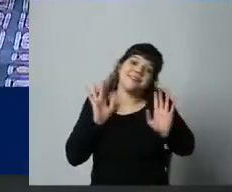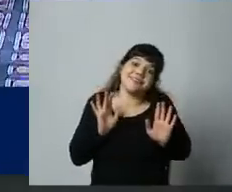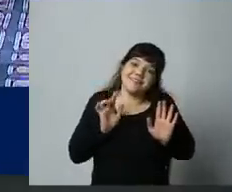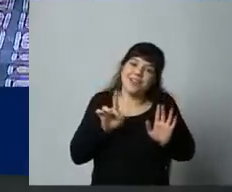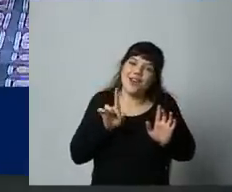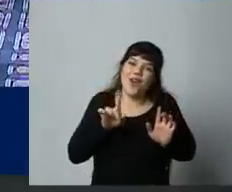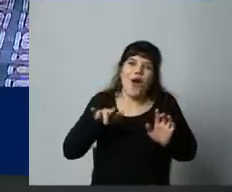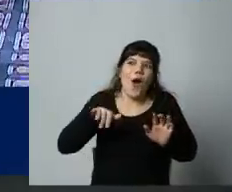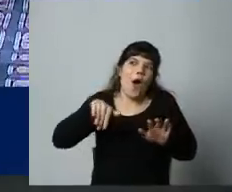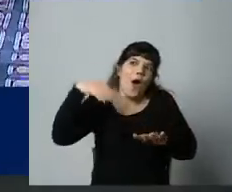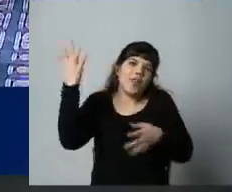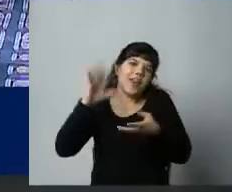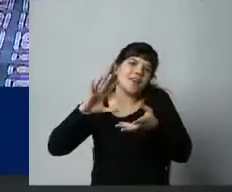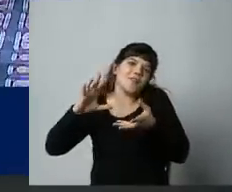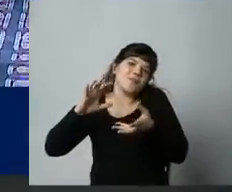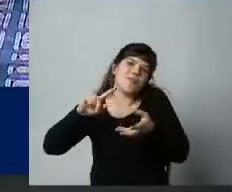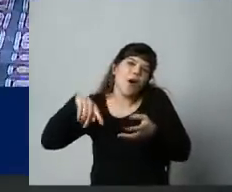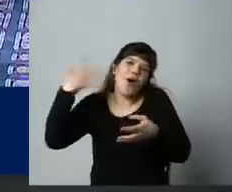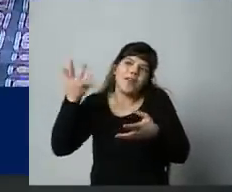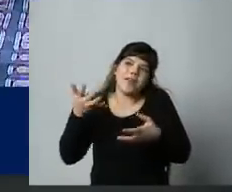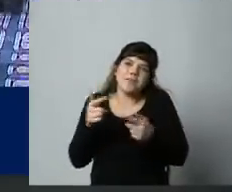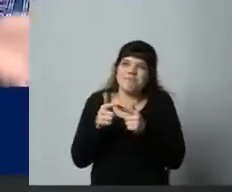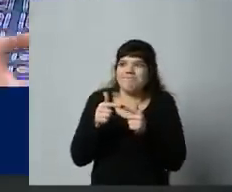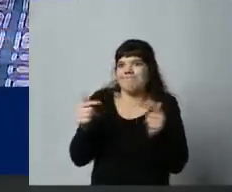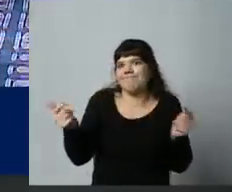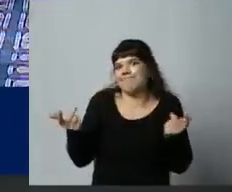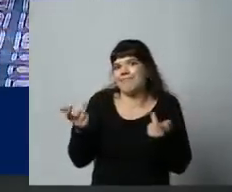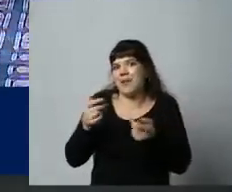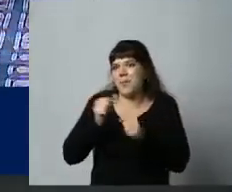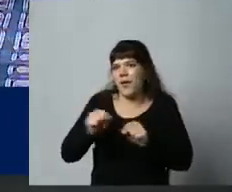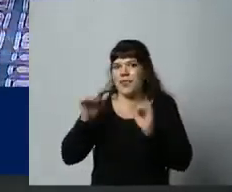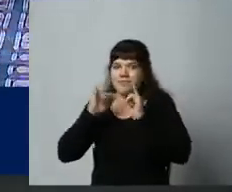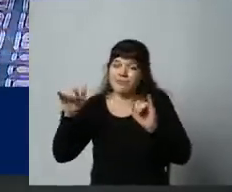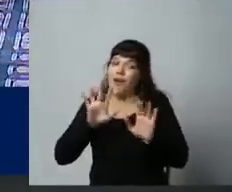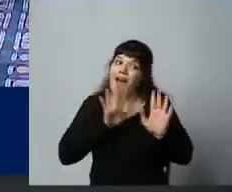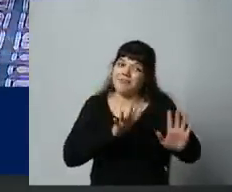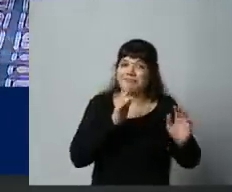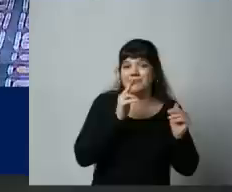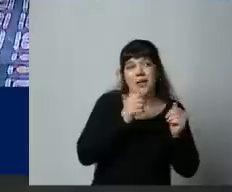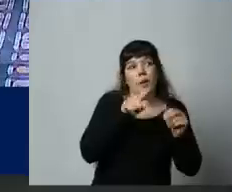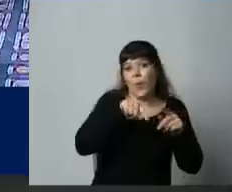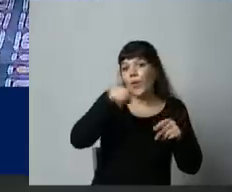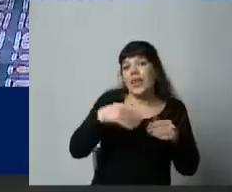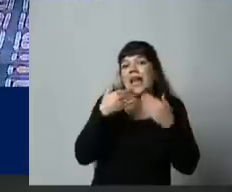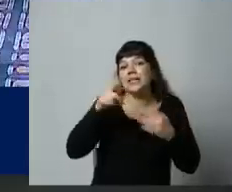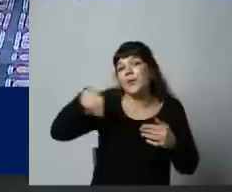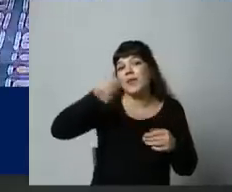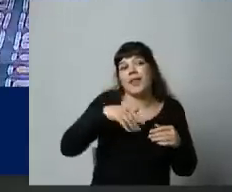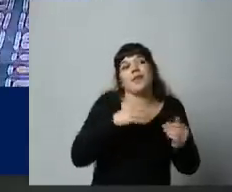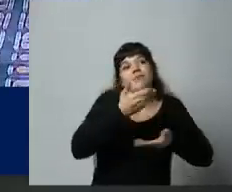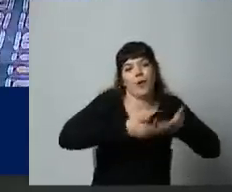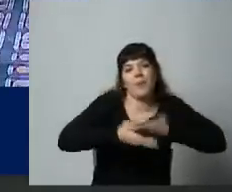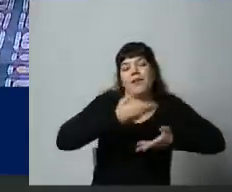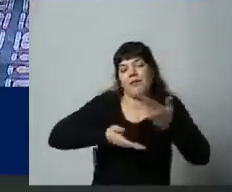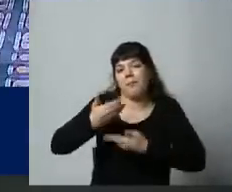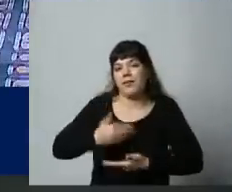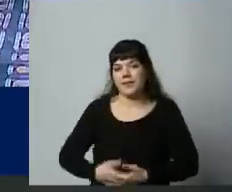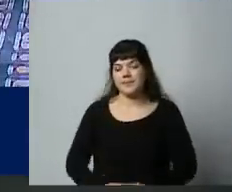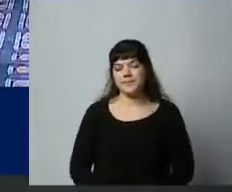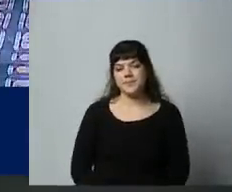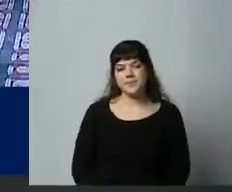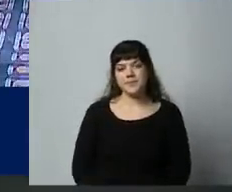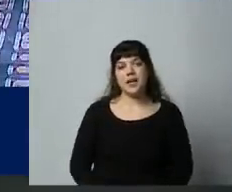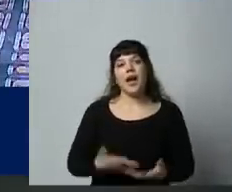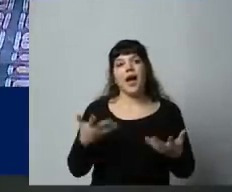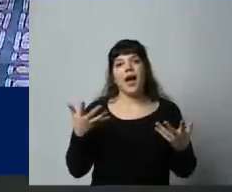tiene otra otra forma de difusión que lo que ustedes puedan compartir en las redes sociales y en el boca a Boca tenemos ahora el